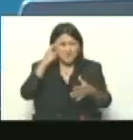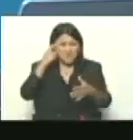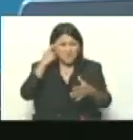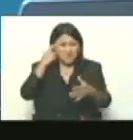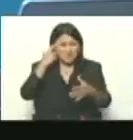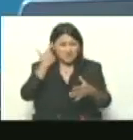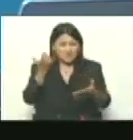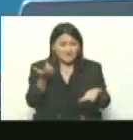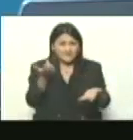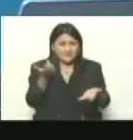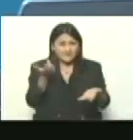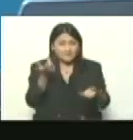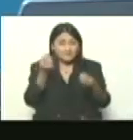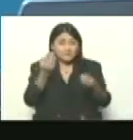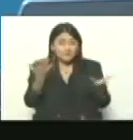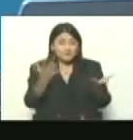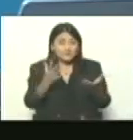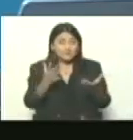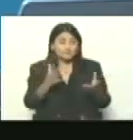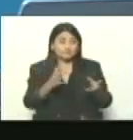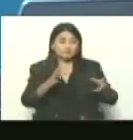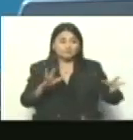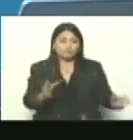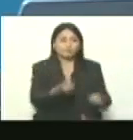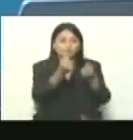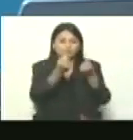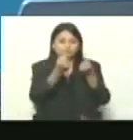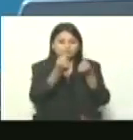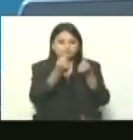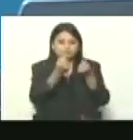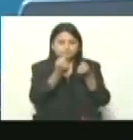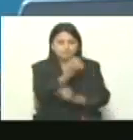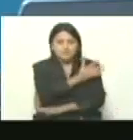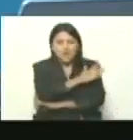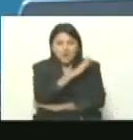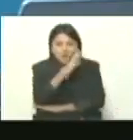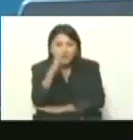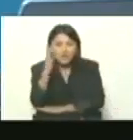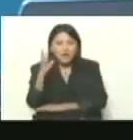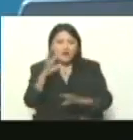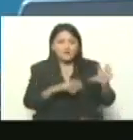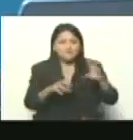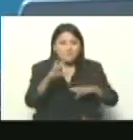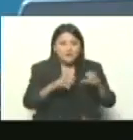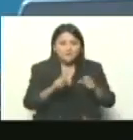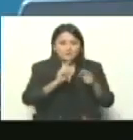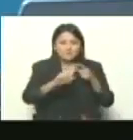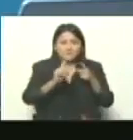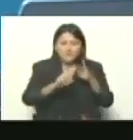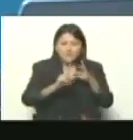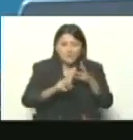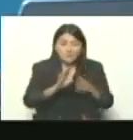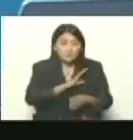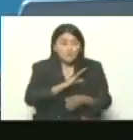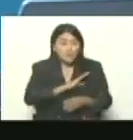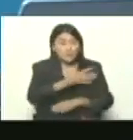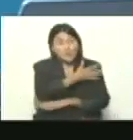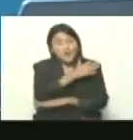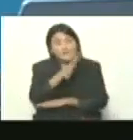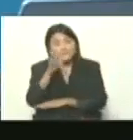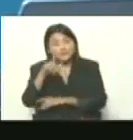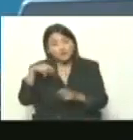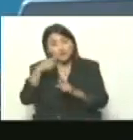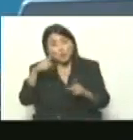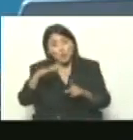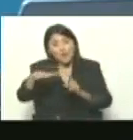de apoderarse de la biodiversidad del Amazonas. Es el objetivo, la riqueza de la biodiversidad y las riquezas